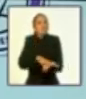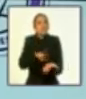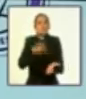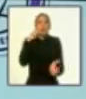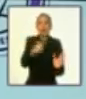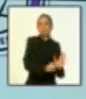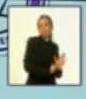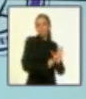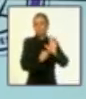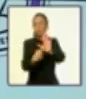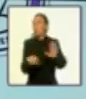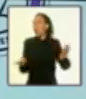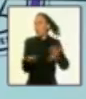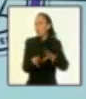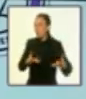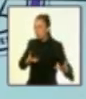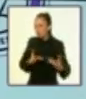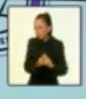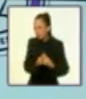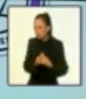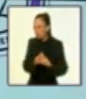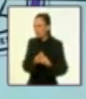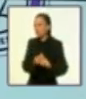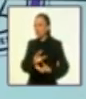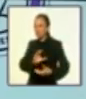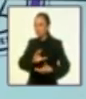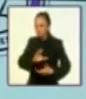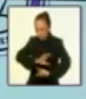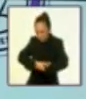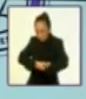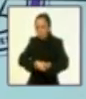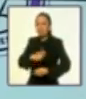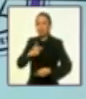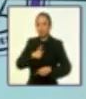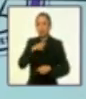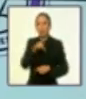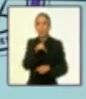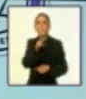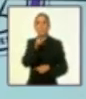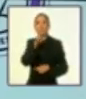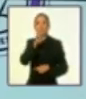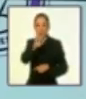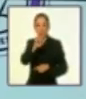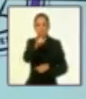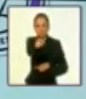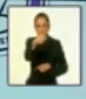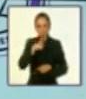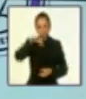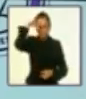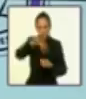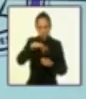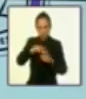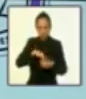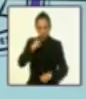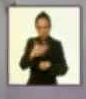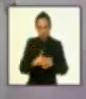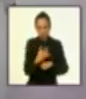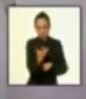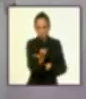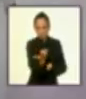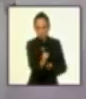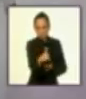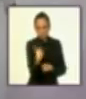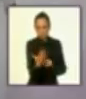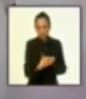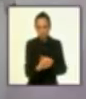las críticas más puntillosas, el que mejor está manejando sus tiempos. Sí, sí. Realmente creo que toda una revelación.